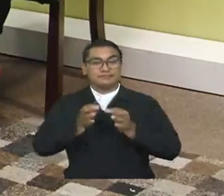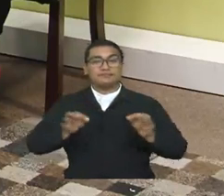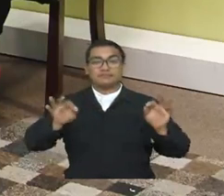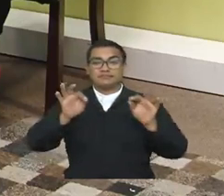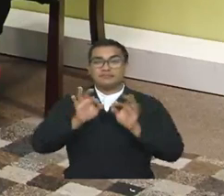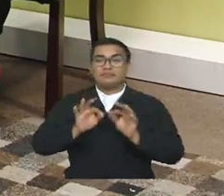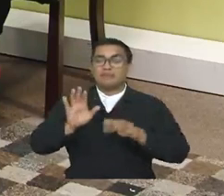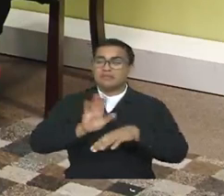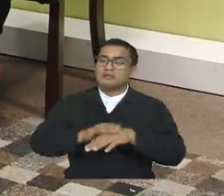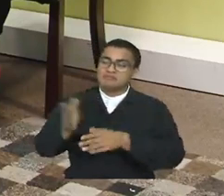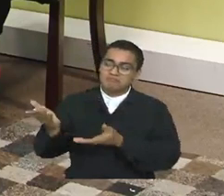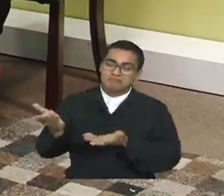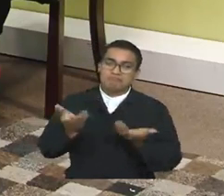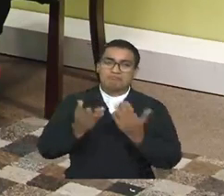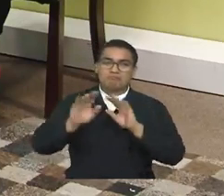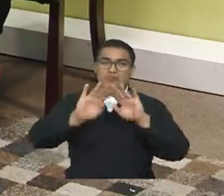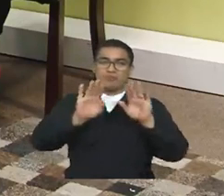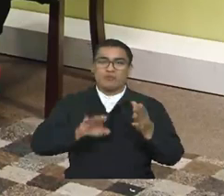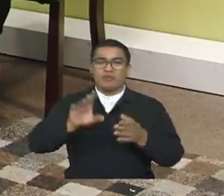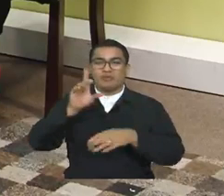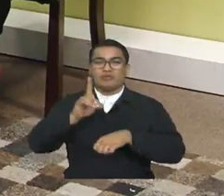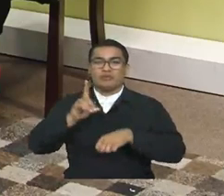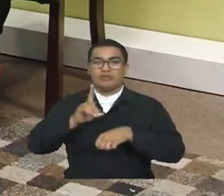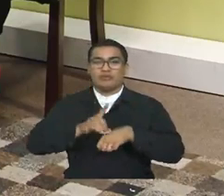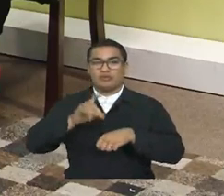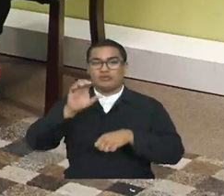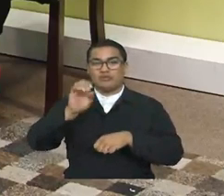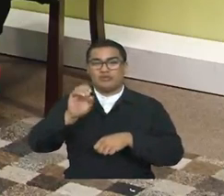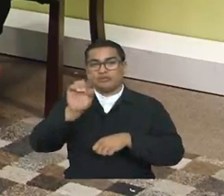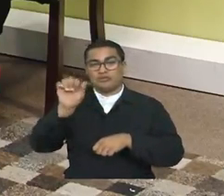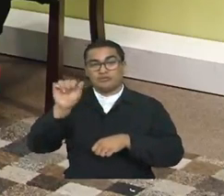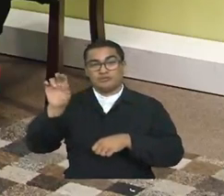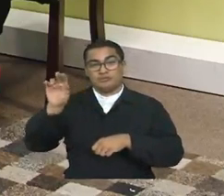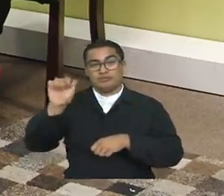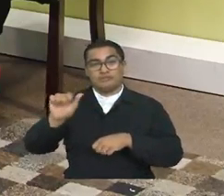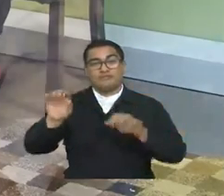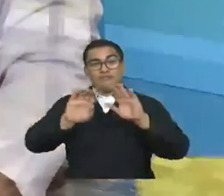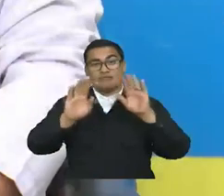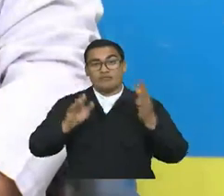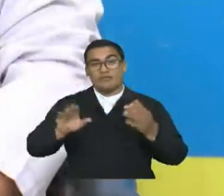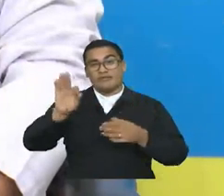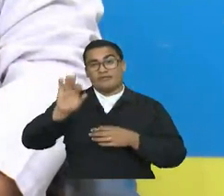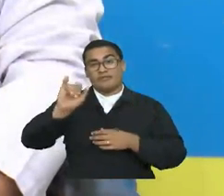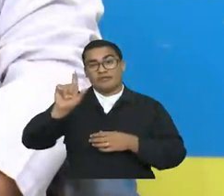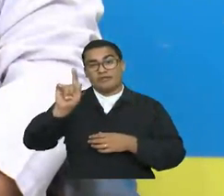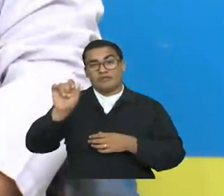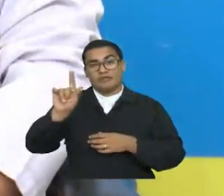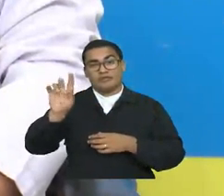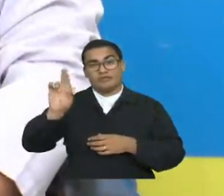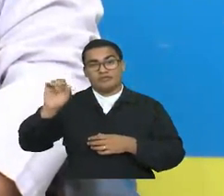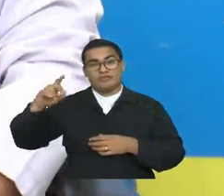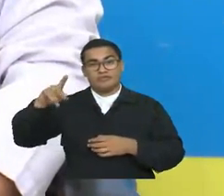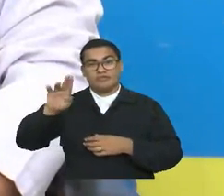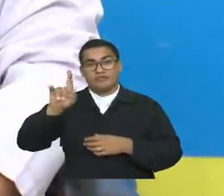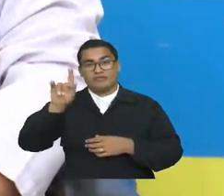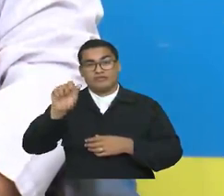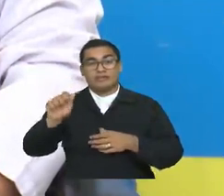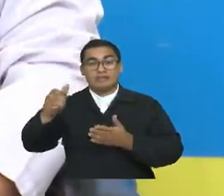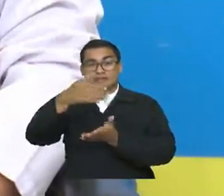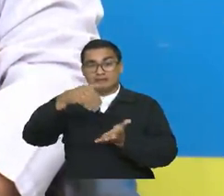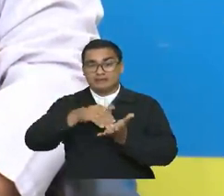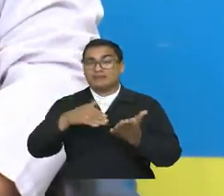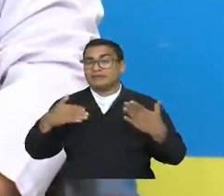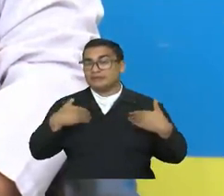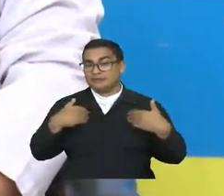para hablar de este tema, a la doctora Susana Morán, quien es fitoterapeuta del Centro de Salud Francisco Buitrago, ubicado